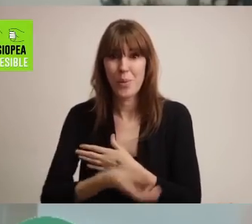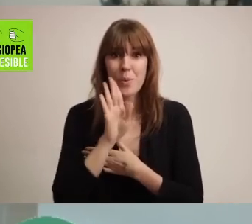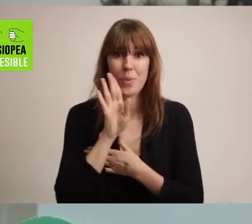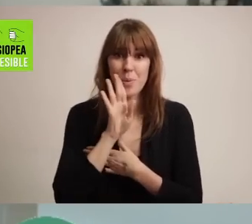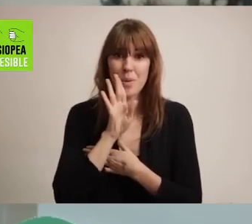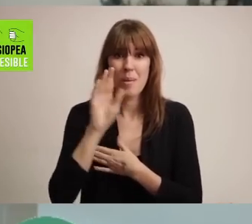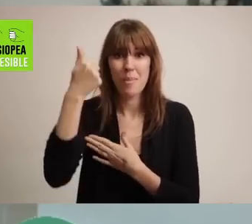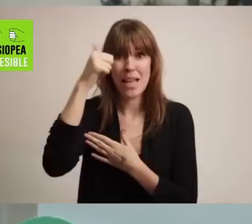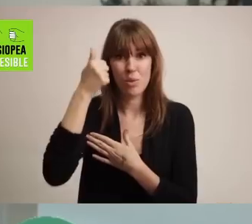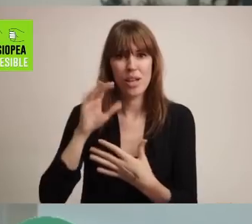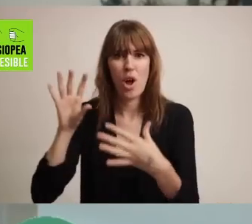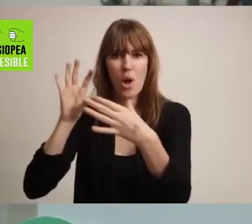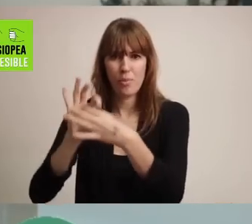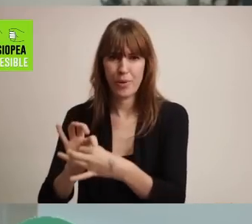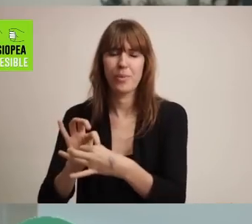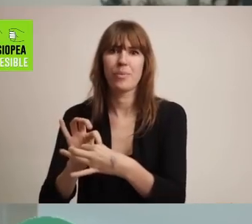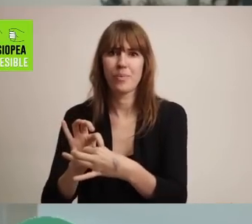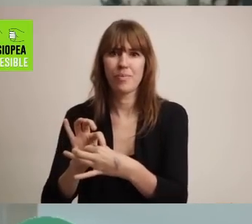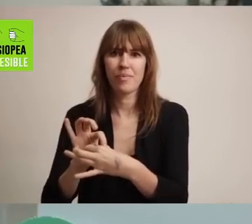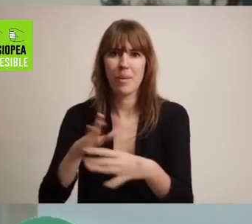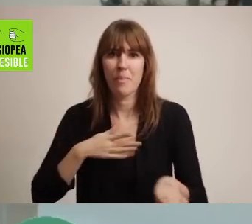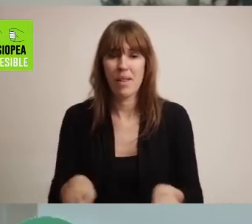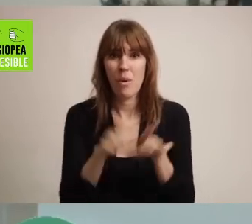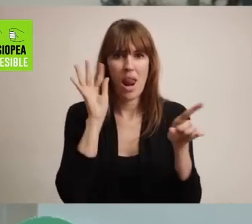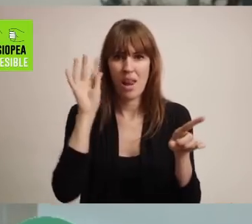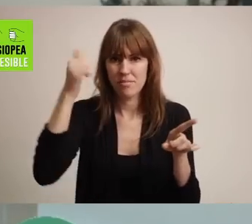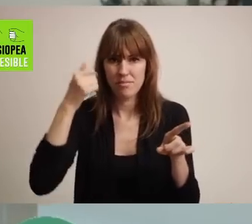nuestro lado masculino. Da igual hombre que mujer.